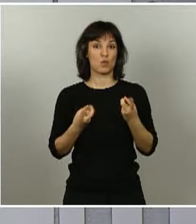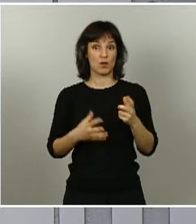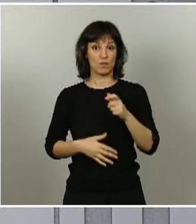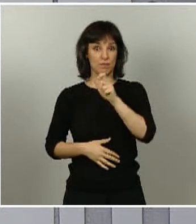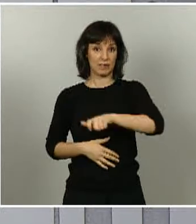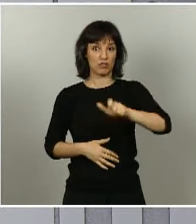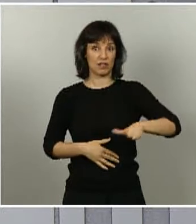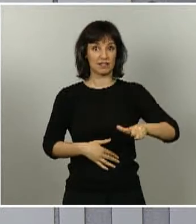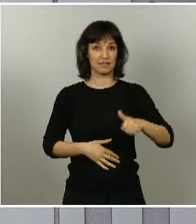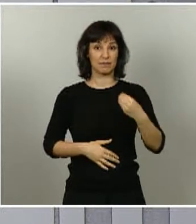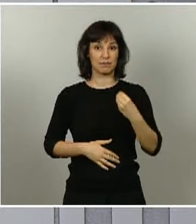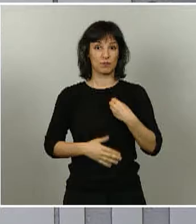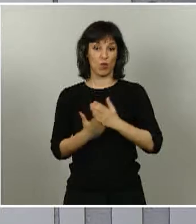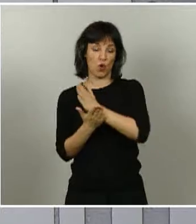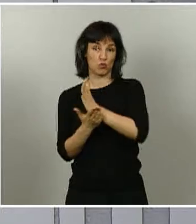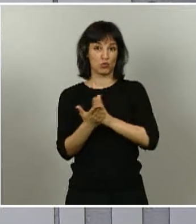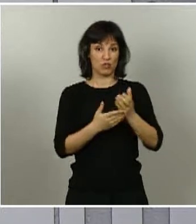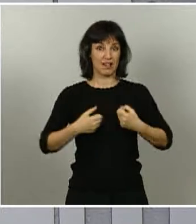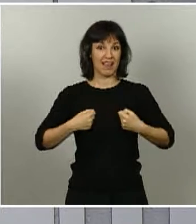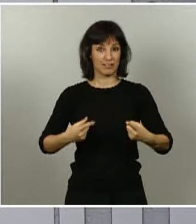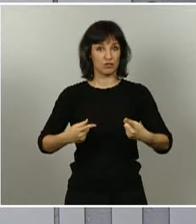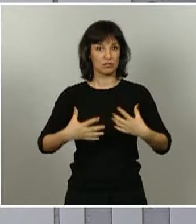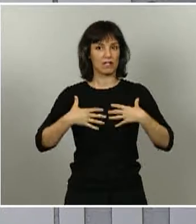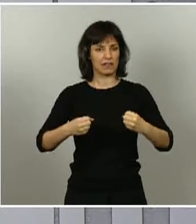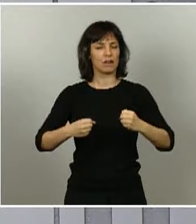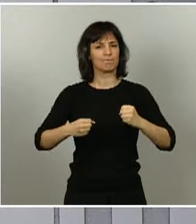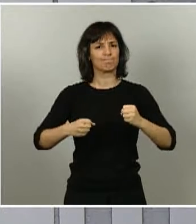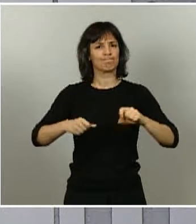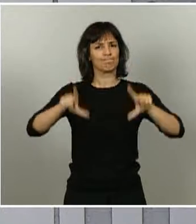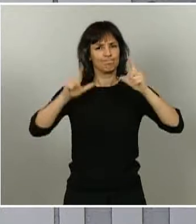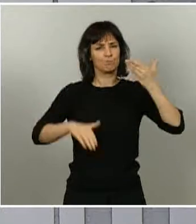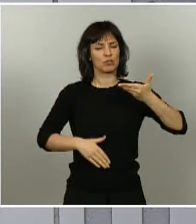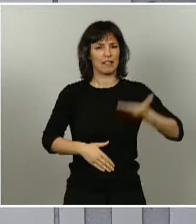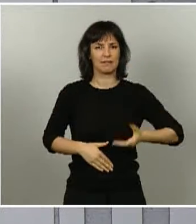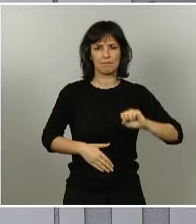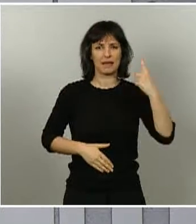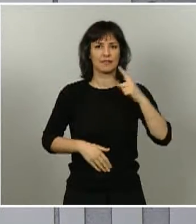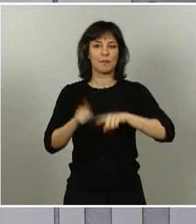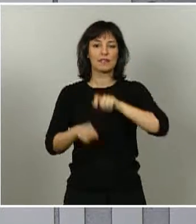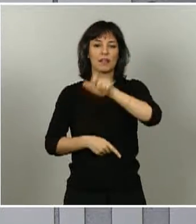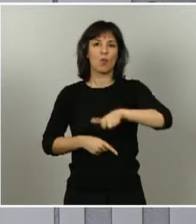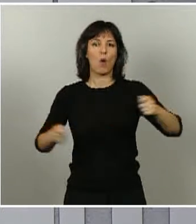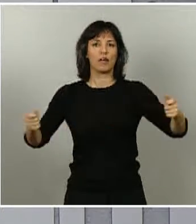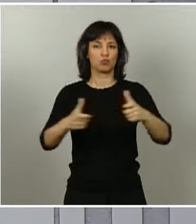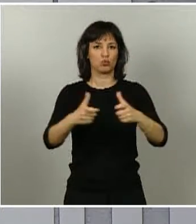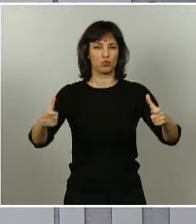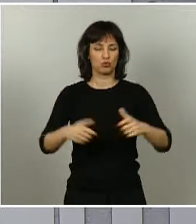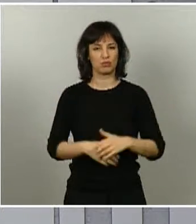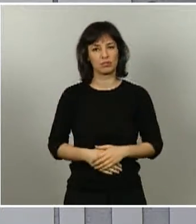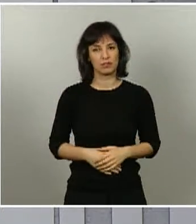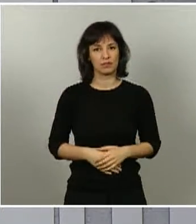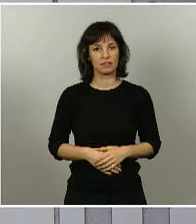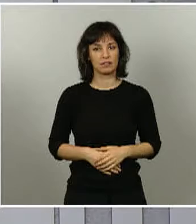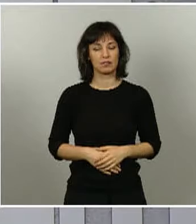sanitario tenga un mayor protagonismo. Igualmente le puedo decir que en el reparto del dinero dirigido o